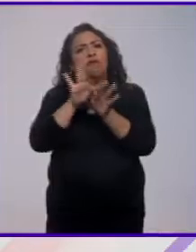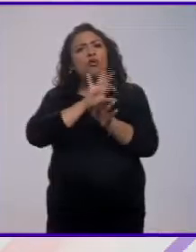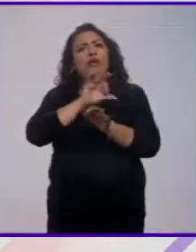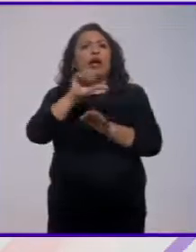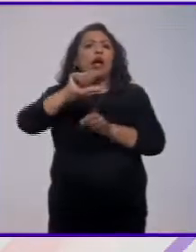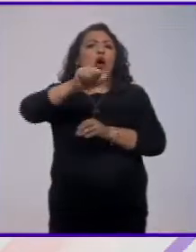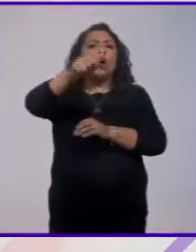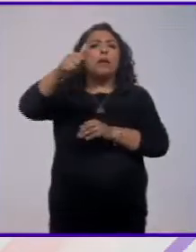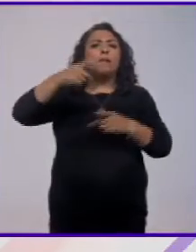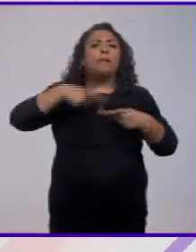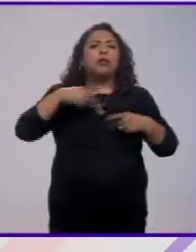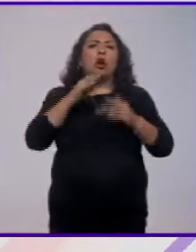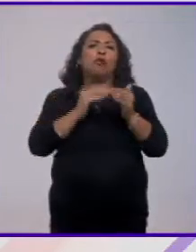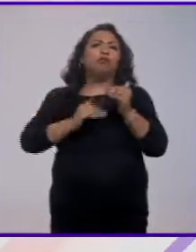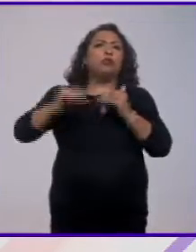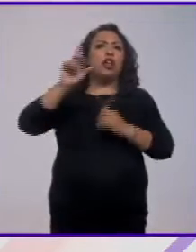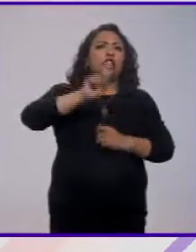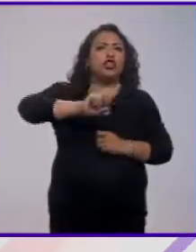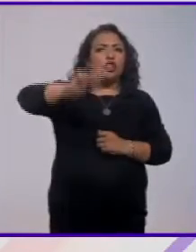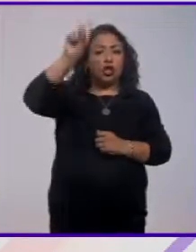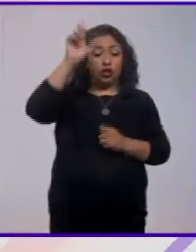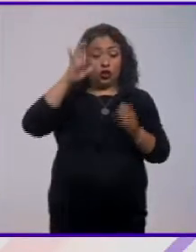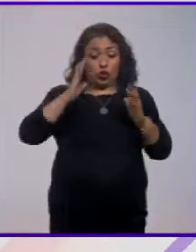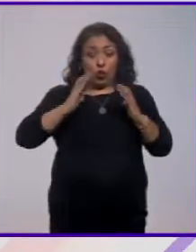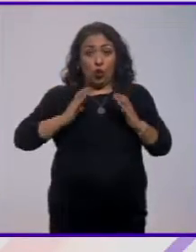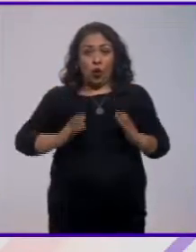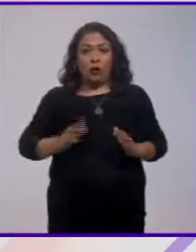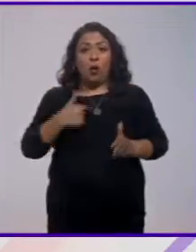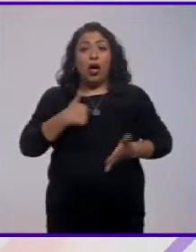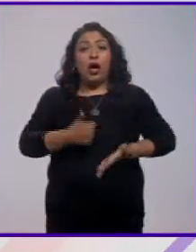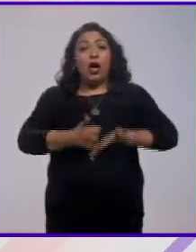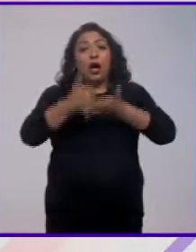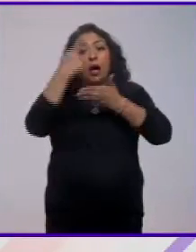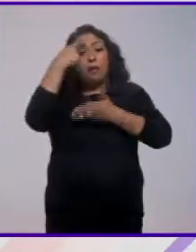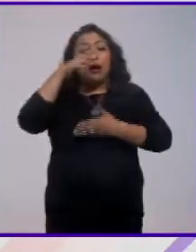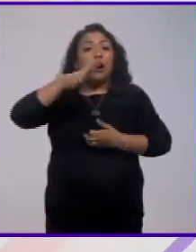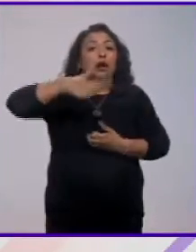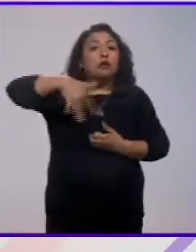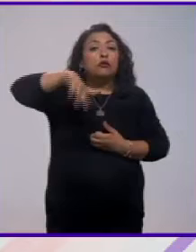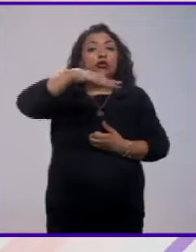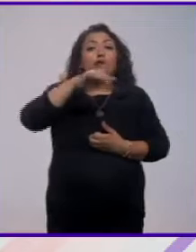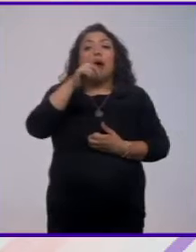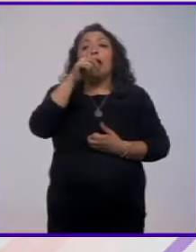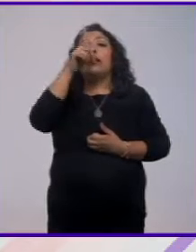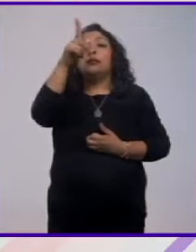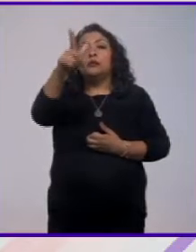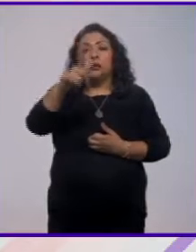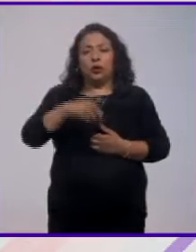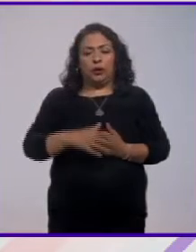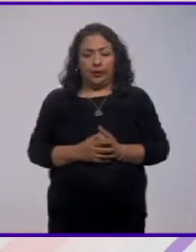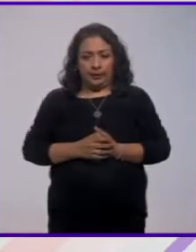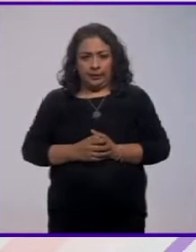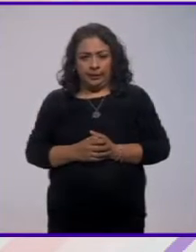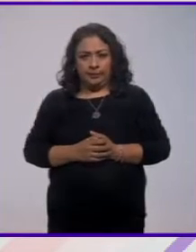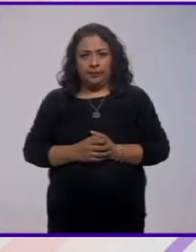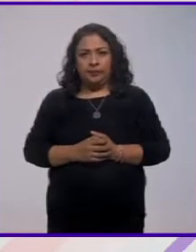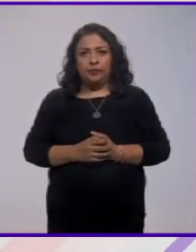prójimo y con un ser supremo, del cuerpo como instrumento para la búsqueda de espiritualidad.